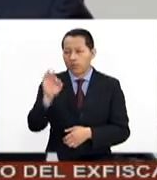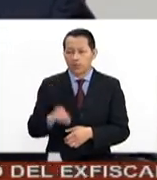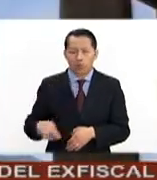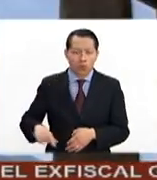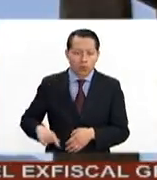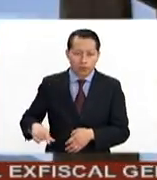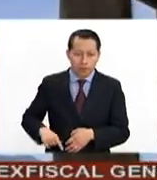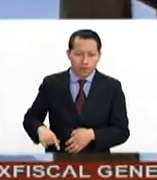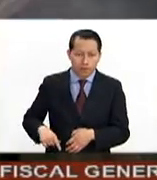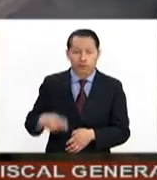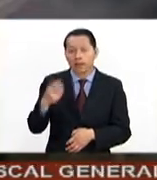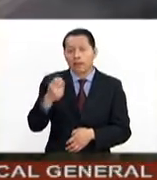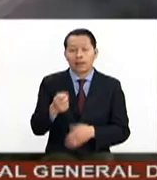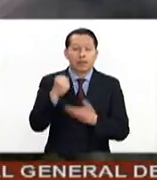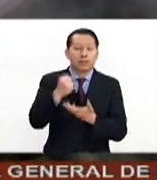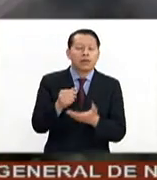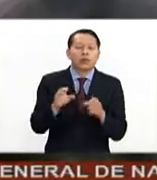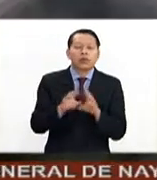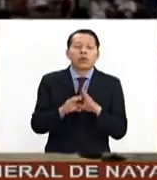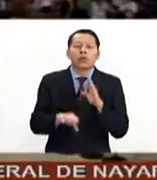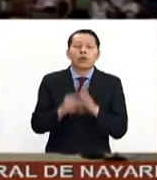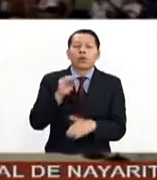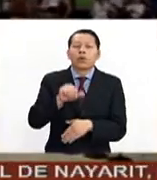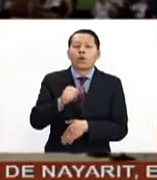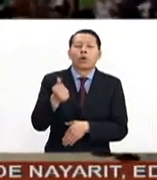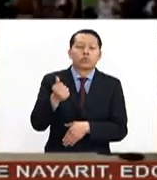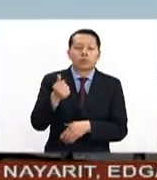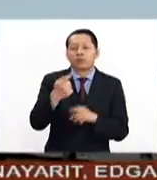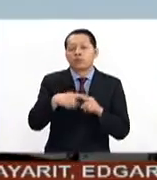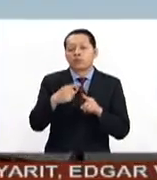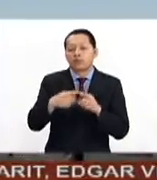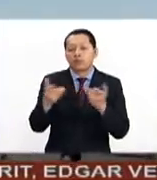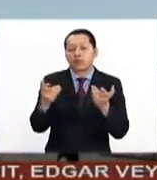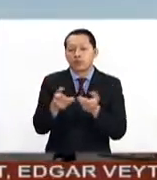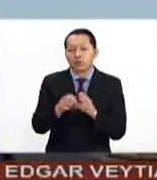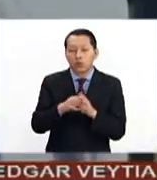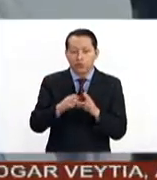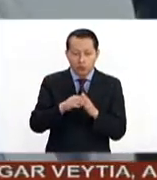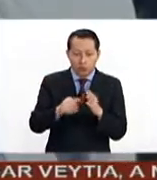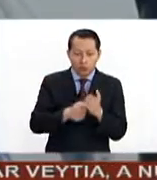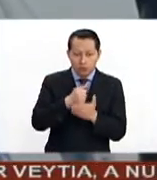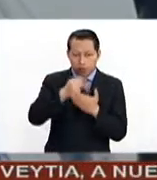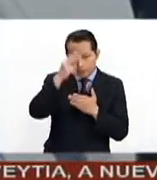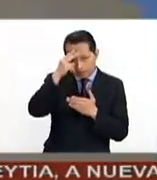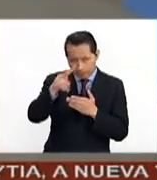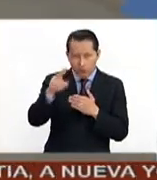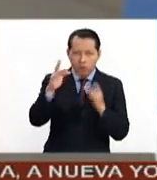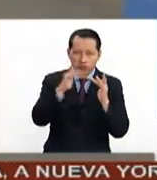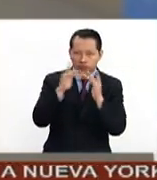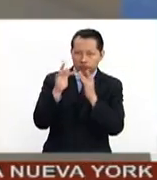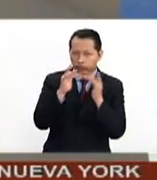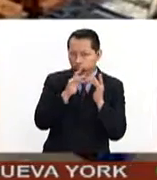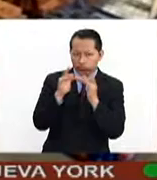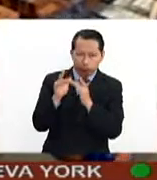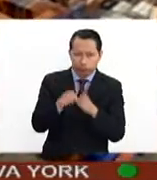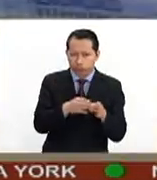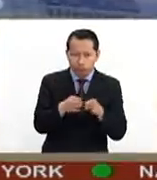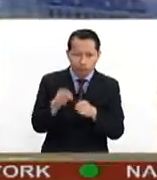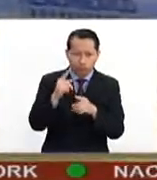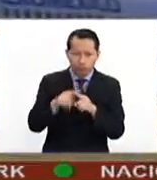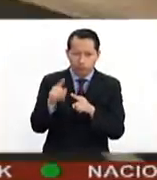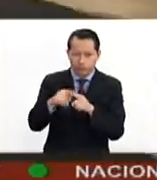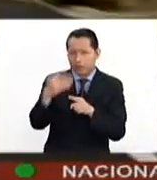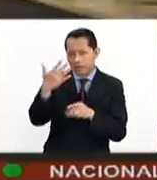pública. En la presentación se destacaron las 11 obras de conectividad de la zona metropolitana de la Ciudad de México, de las cuales 5